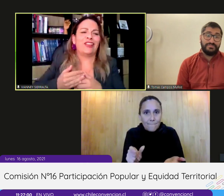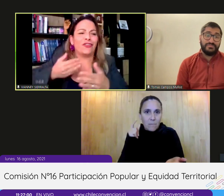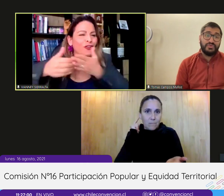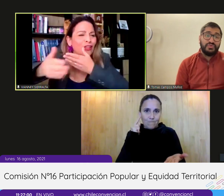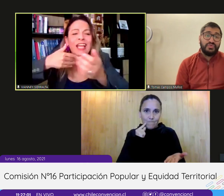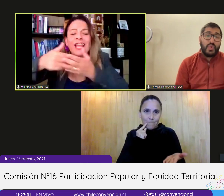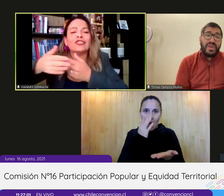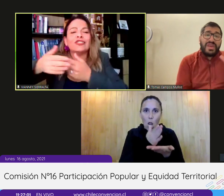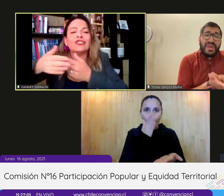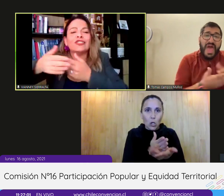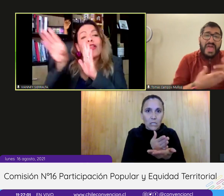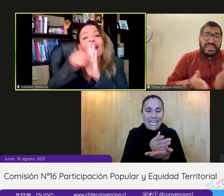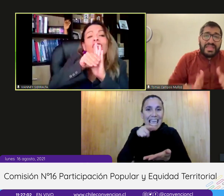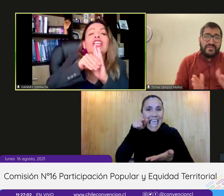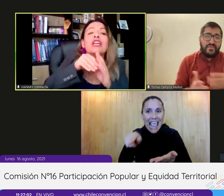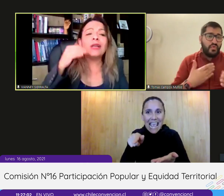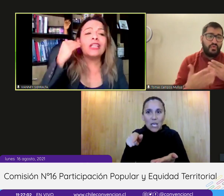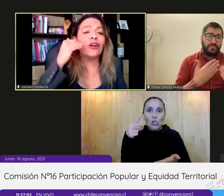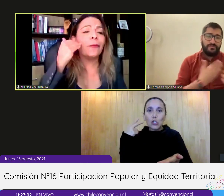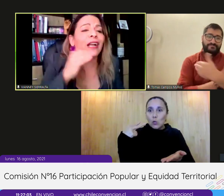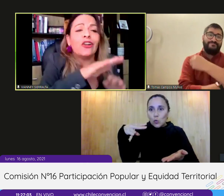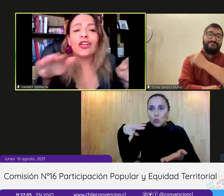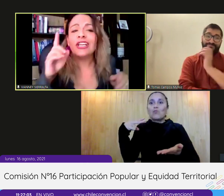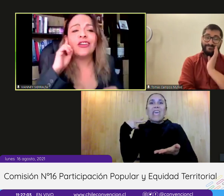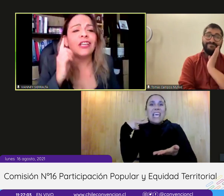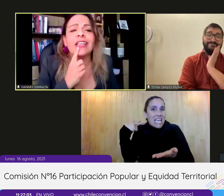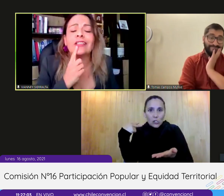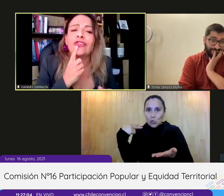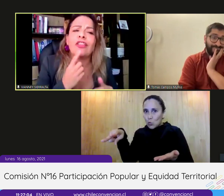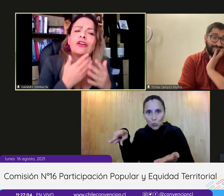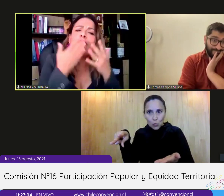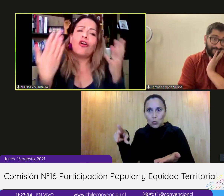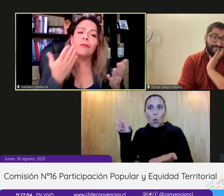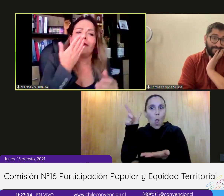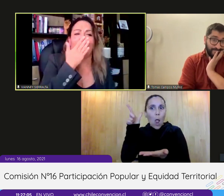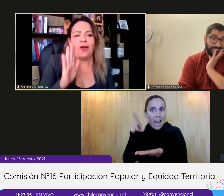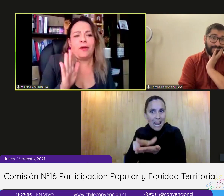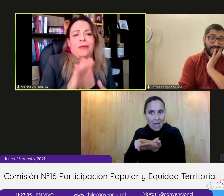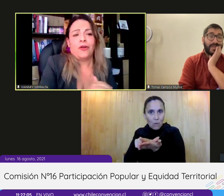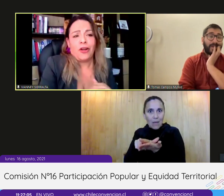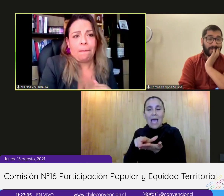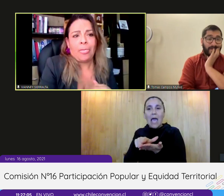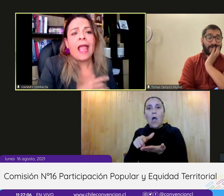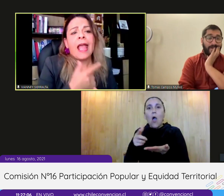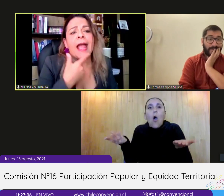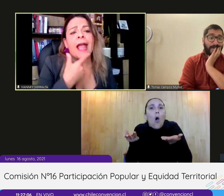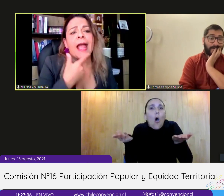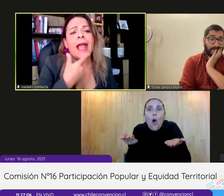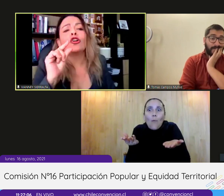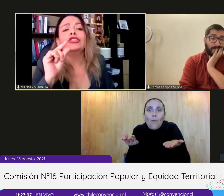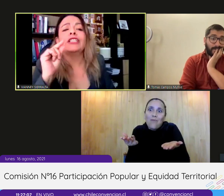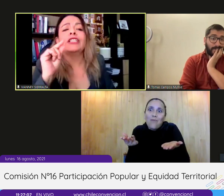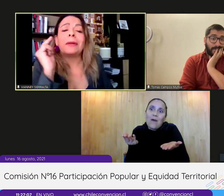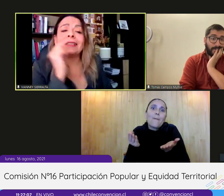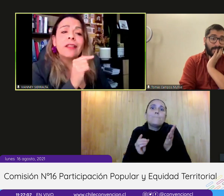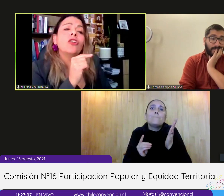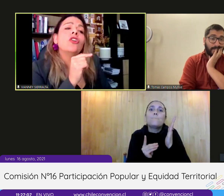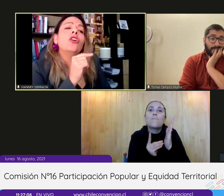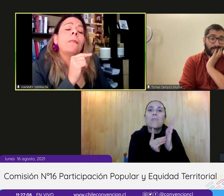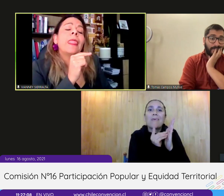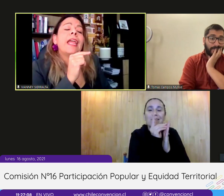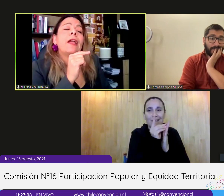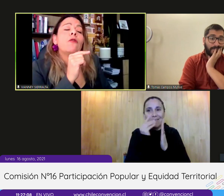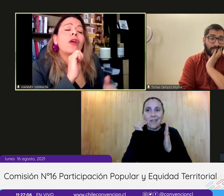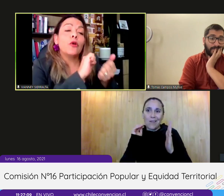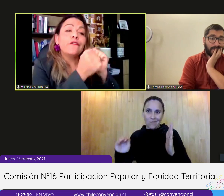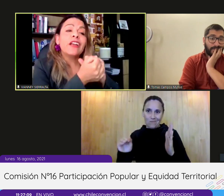nativos, ¿cierto? Donde son los modelos lingüísticos para los niños y niñas sordas, ¿cómo vamos a mejorar? Hace poco se